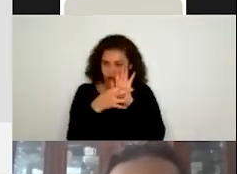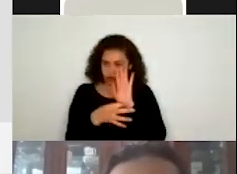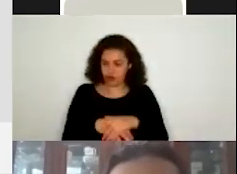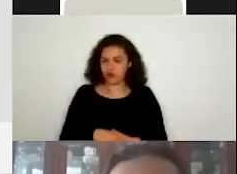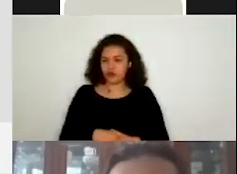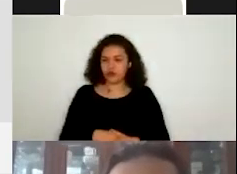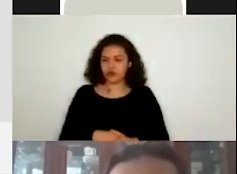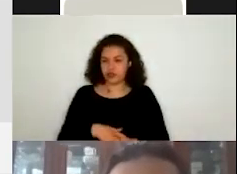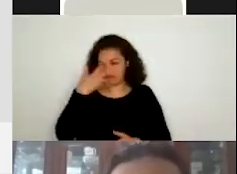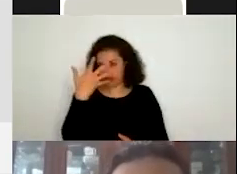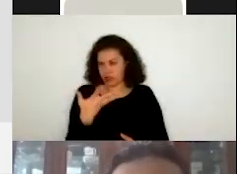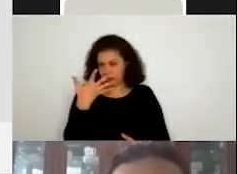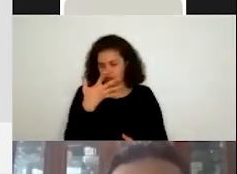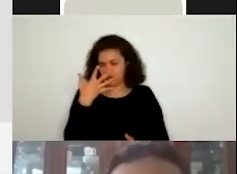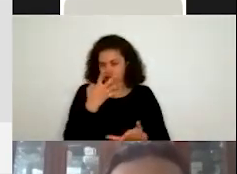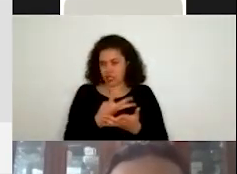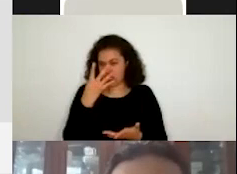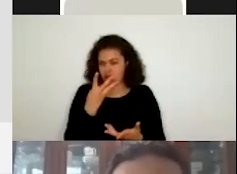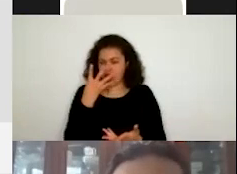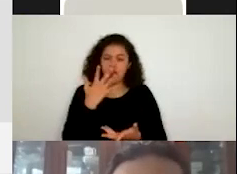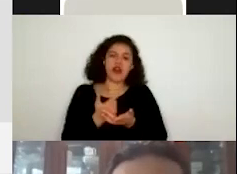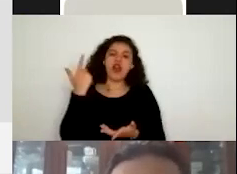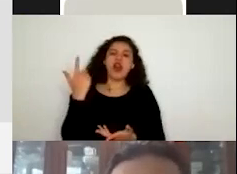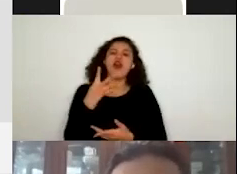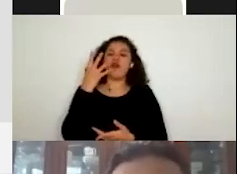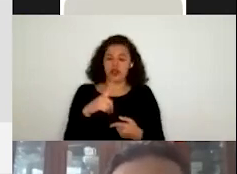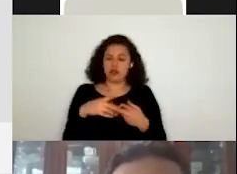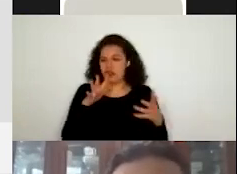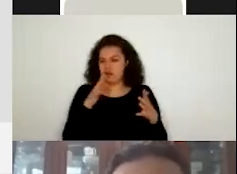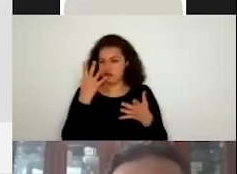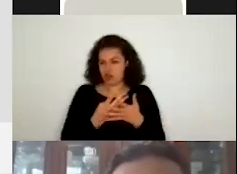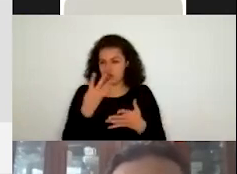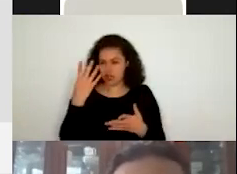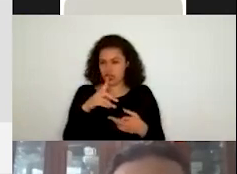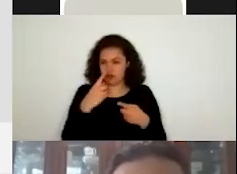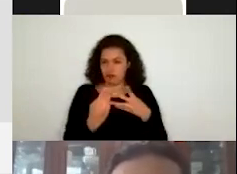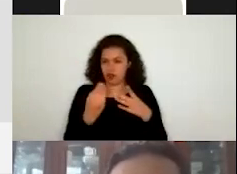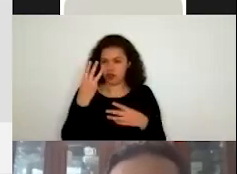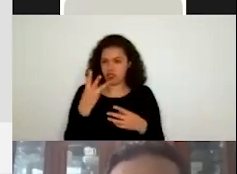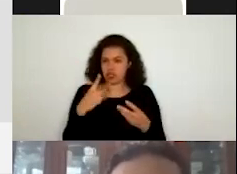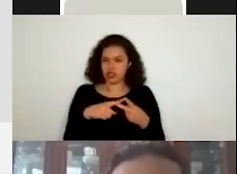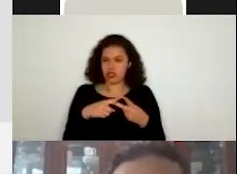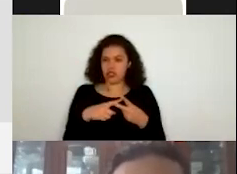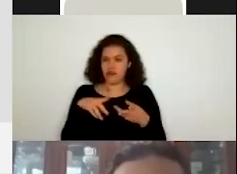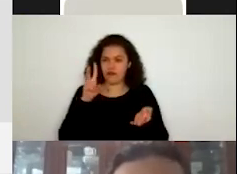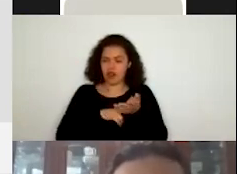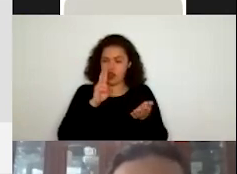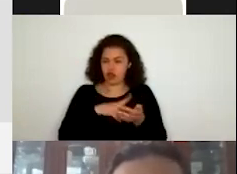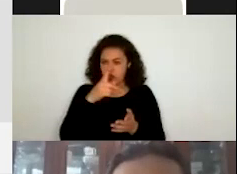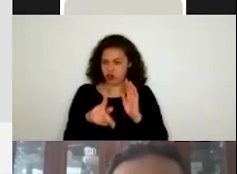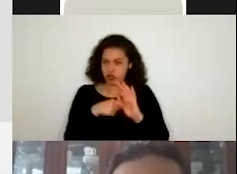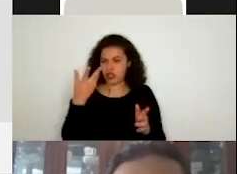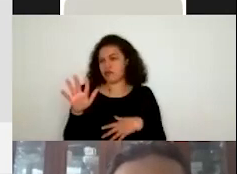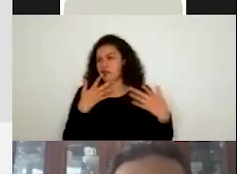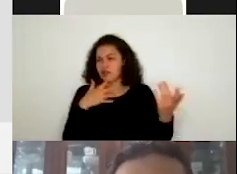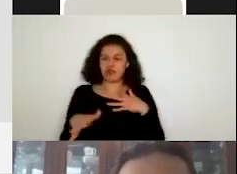Gravemente, un valor de 4. Medianamente, un valor de 3. Levemente, un valor de 2. Y muy levemente,